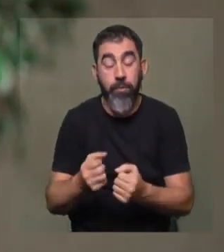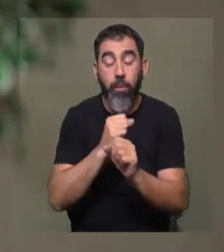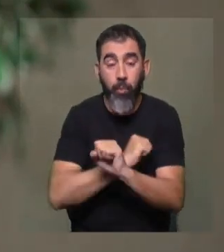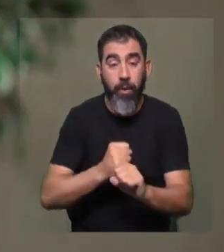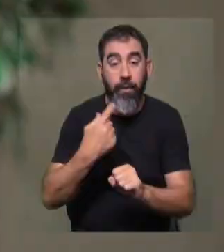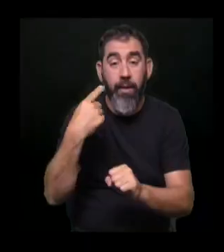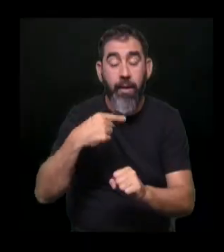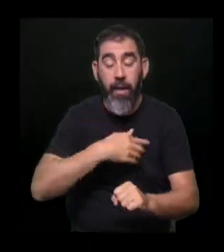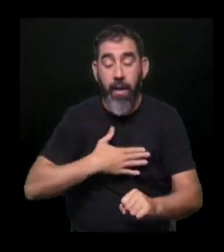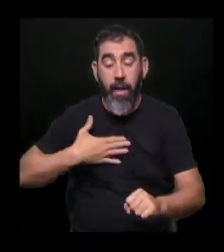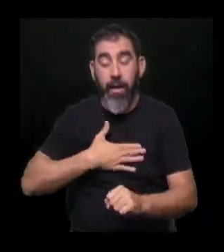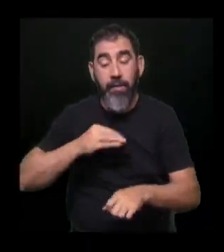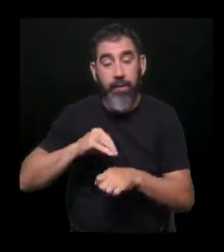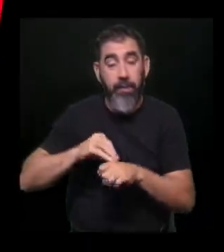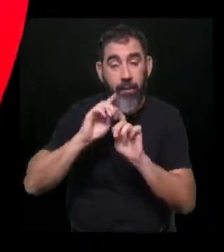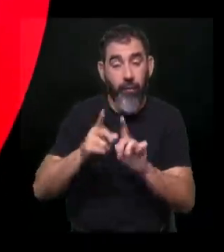su sintomatología.